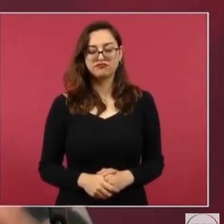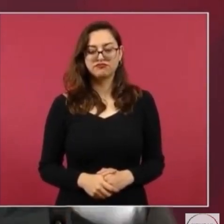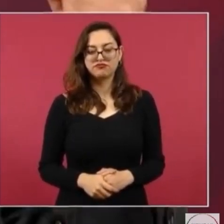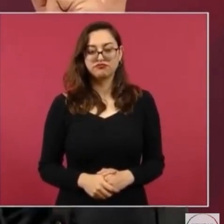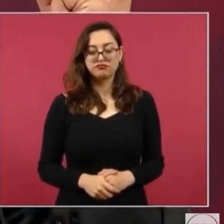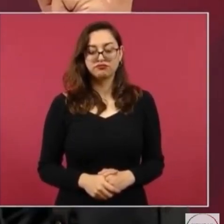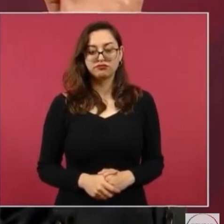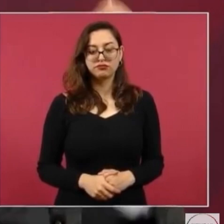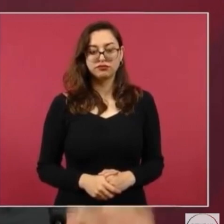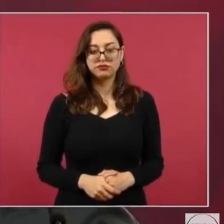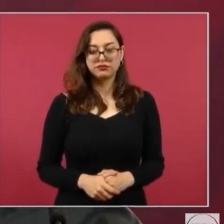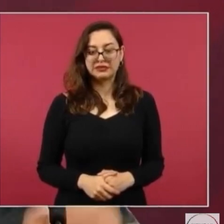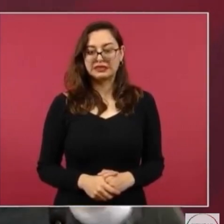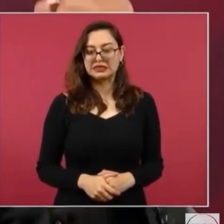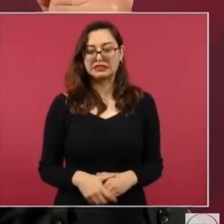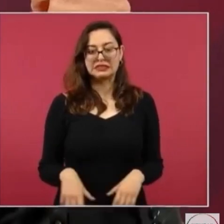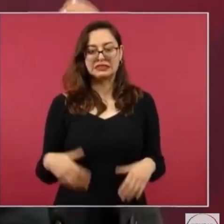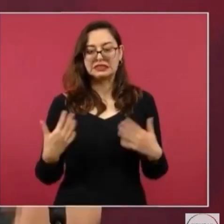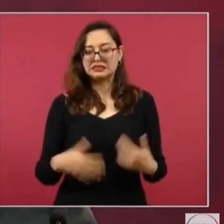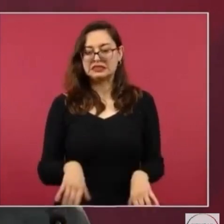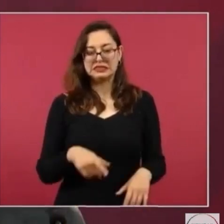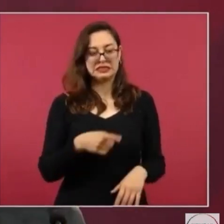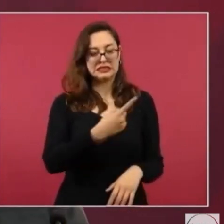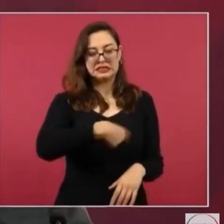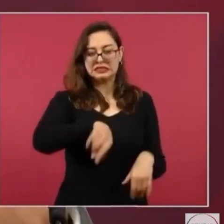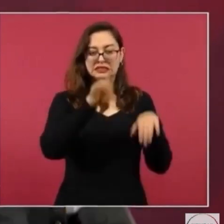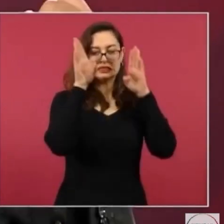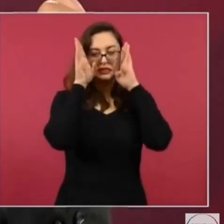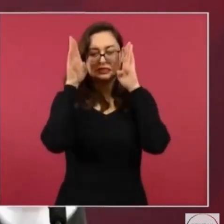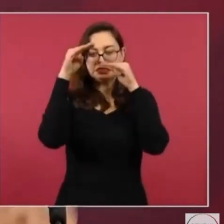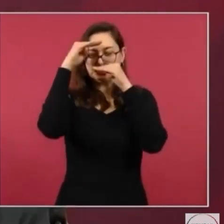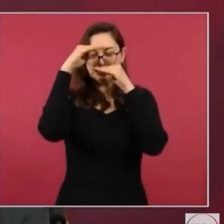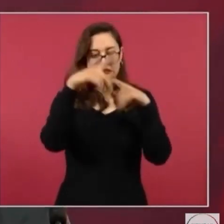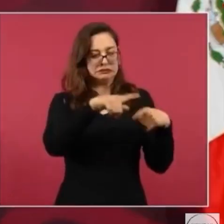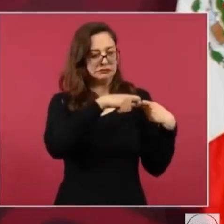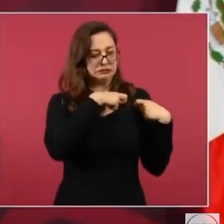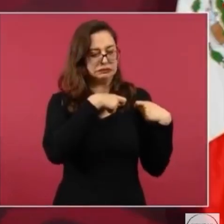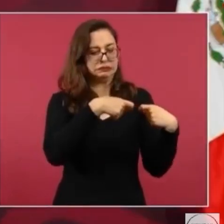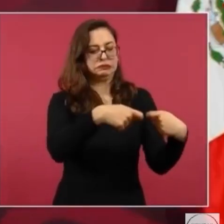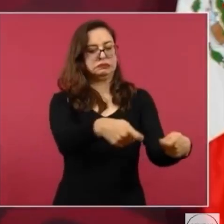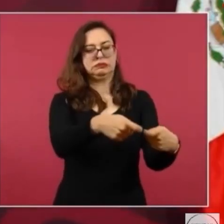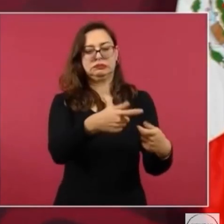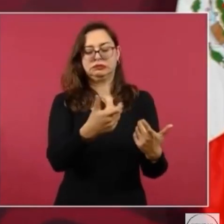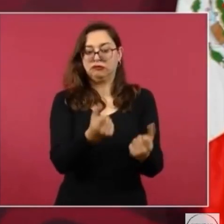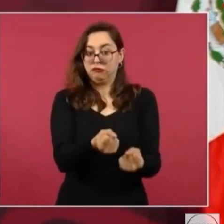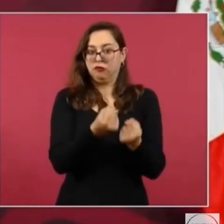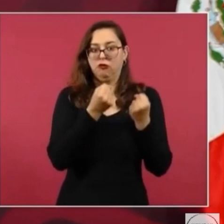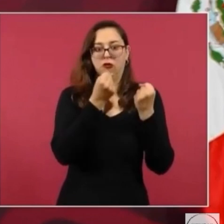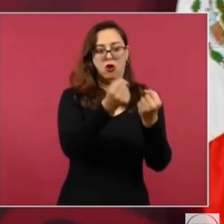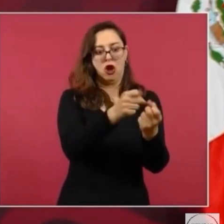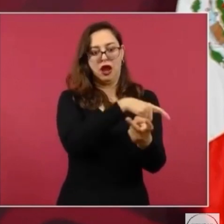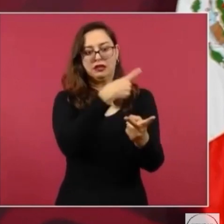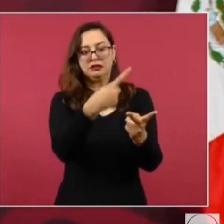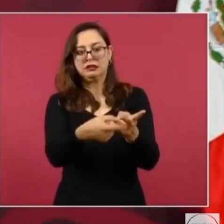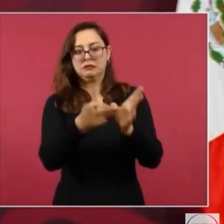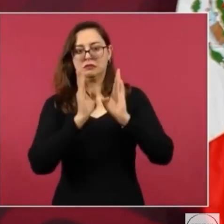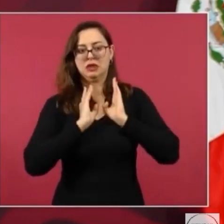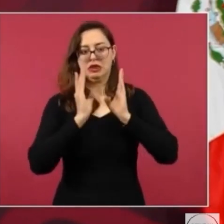El conservadurismo estaba, pero en su apogeo, el militarismo, la